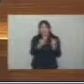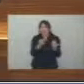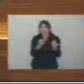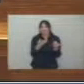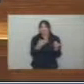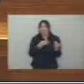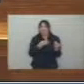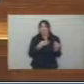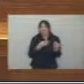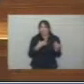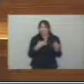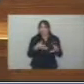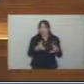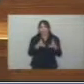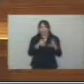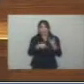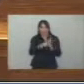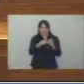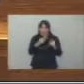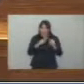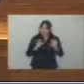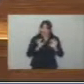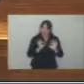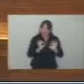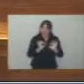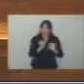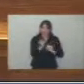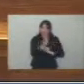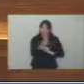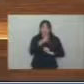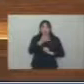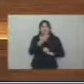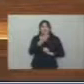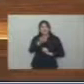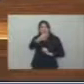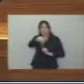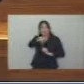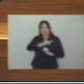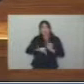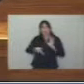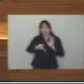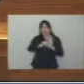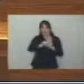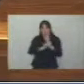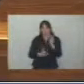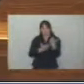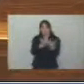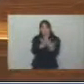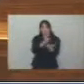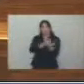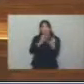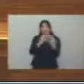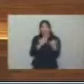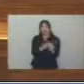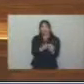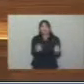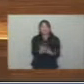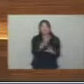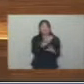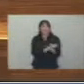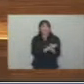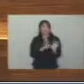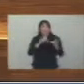leyes. En eso se diferencia. Porque si ustedes hubieran traído esa ley antes de disolver el Parlamento, el Grupo Socialista hubiera